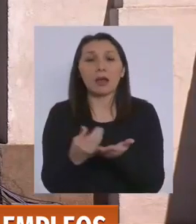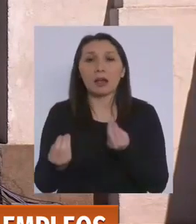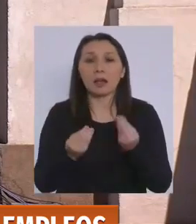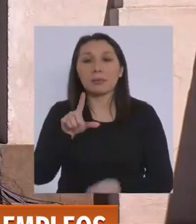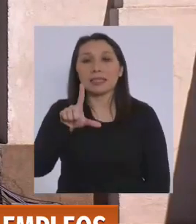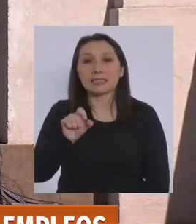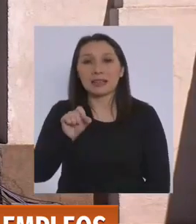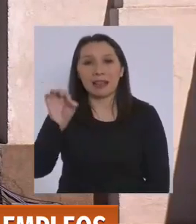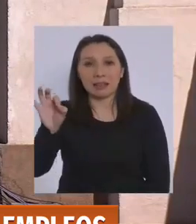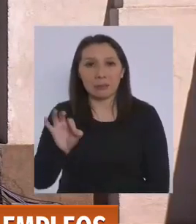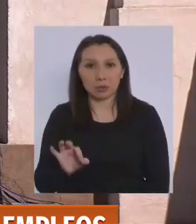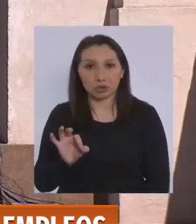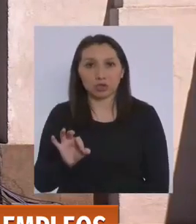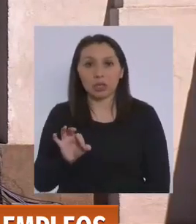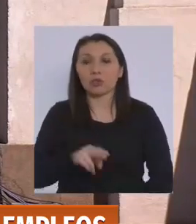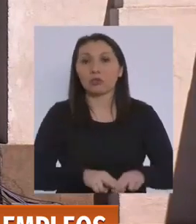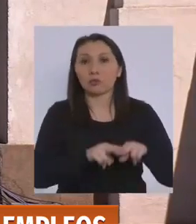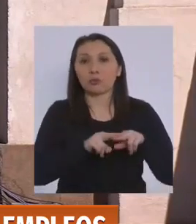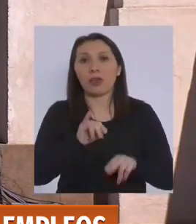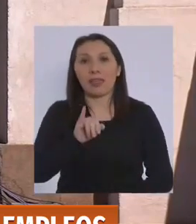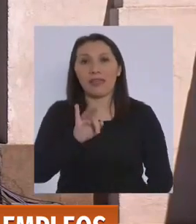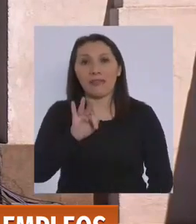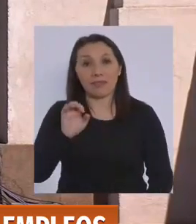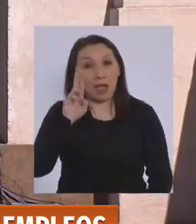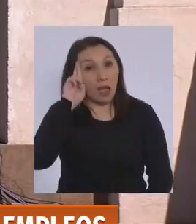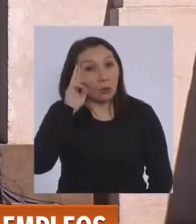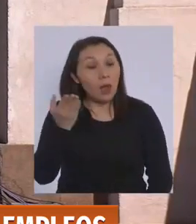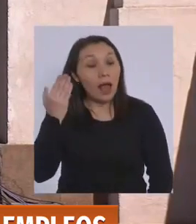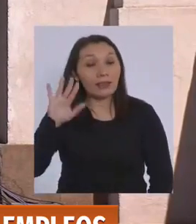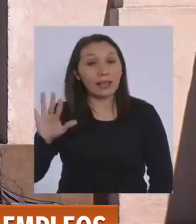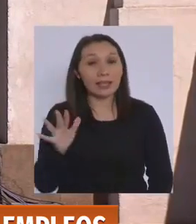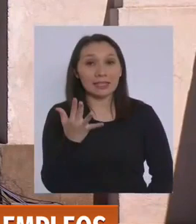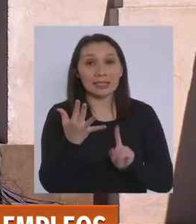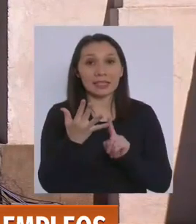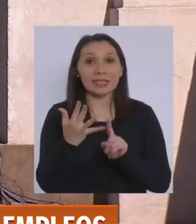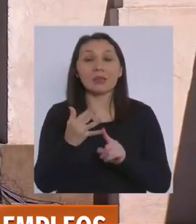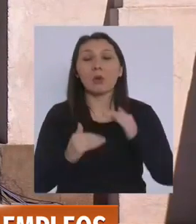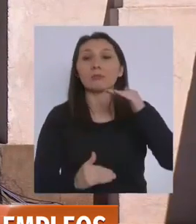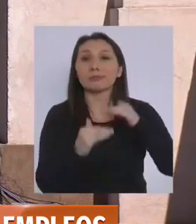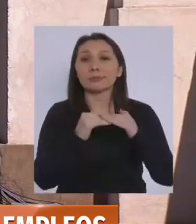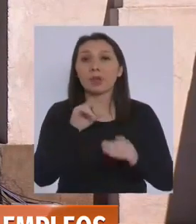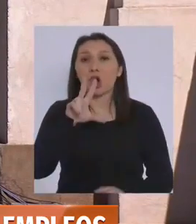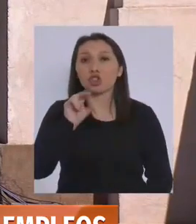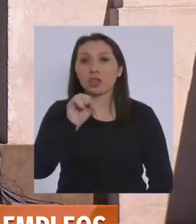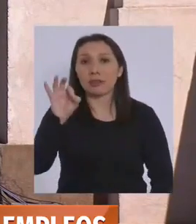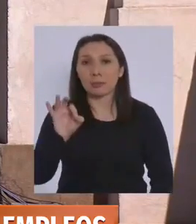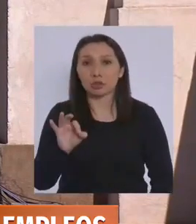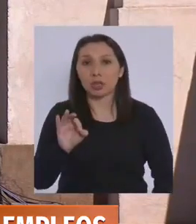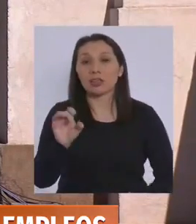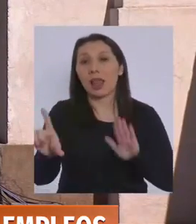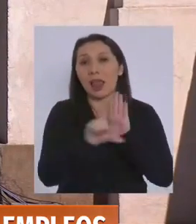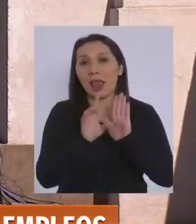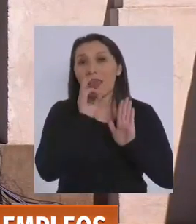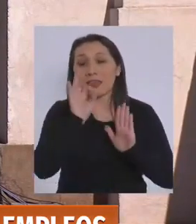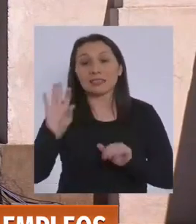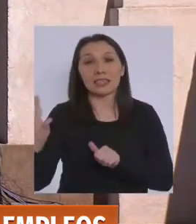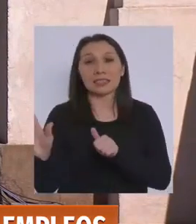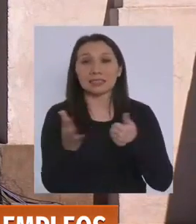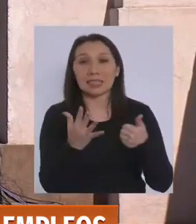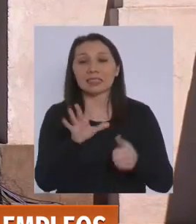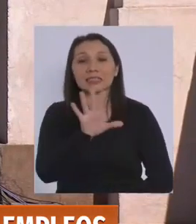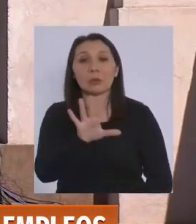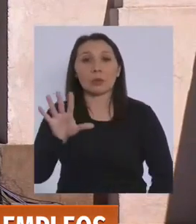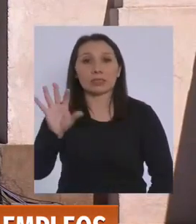al 70% del monto del IFE. Recuerden ustedes que el quinto pago tenía un techo de 80% por ley y el sexto pago será